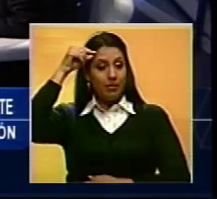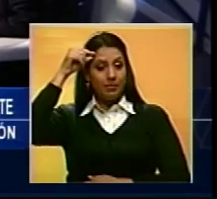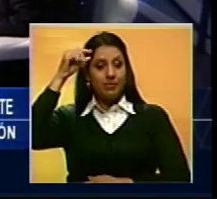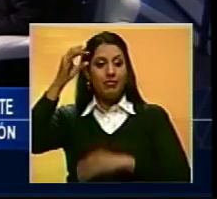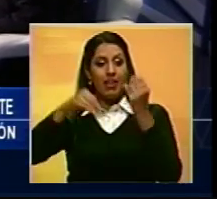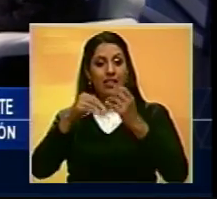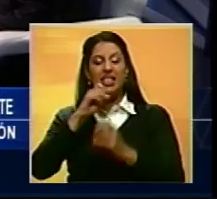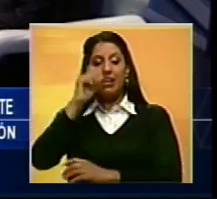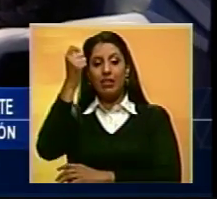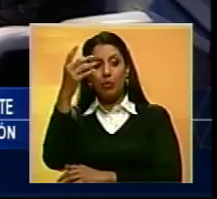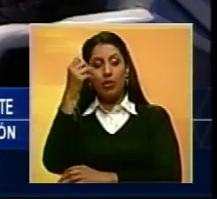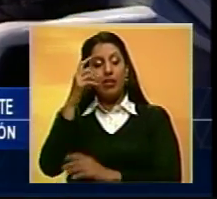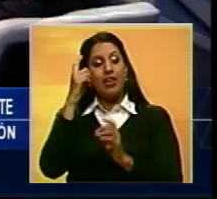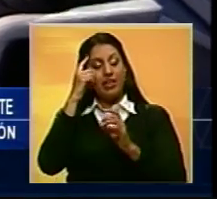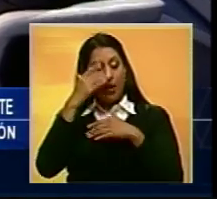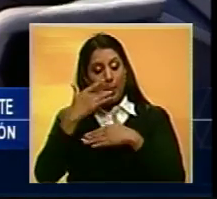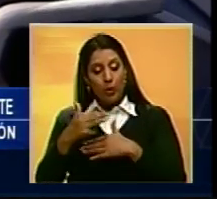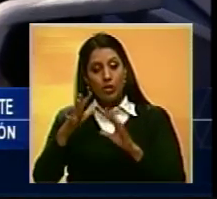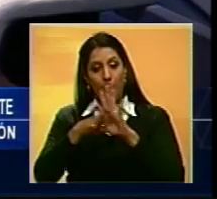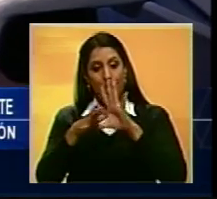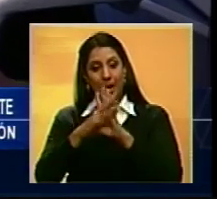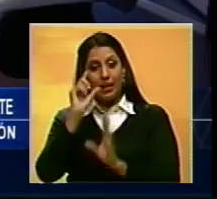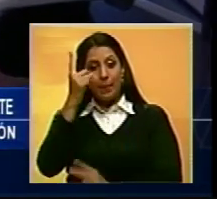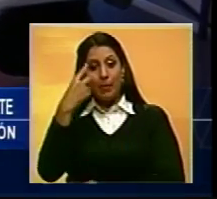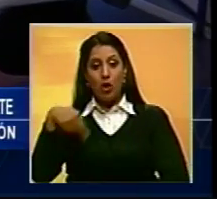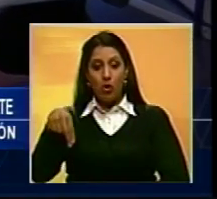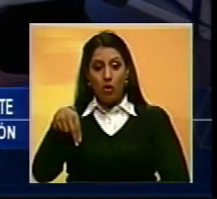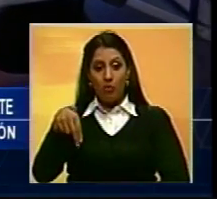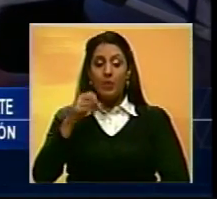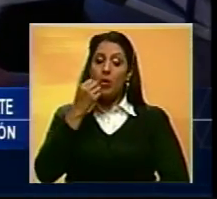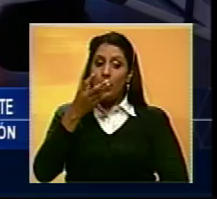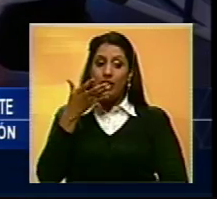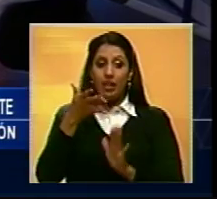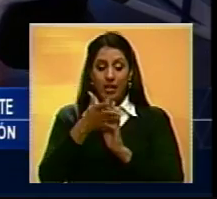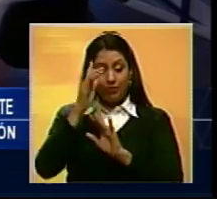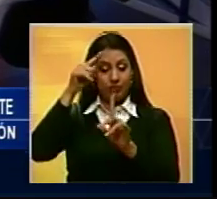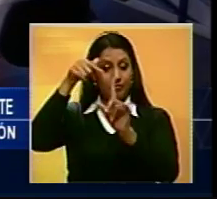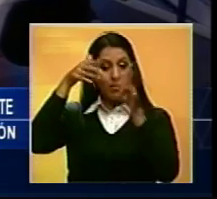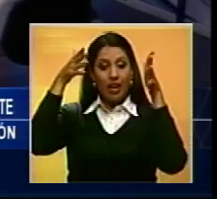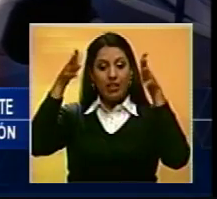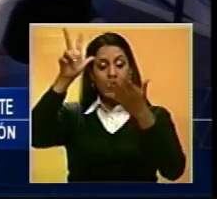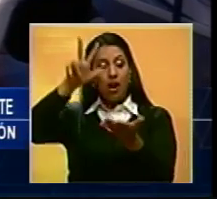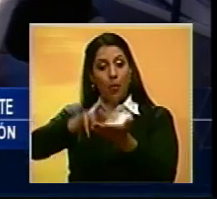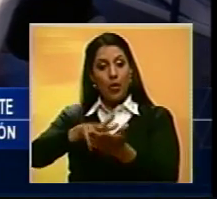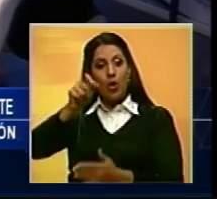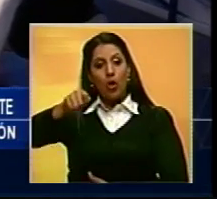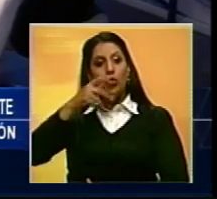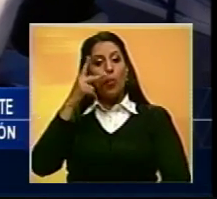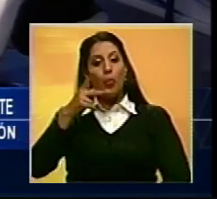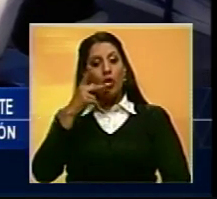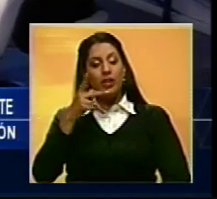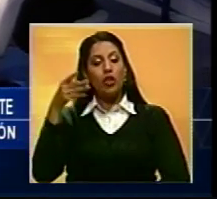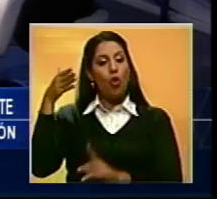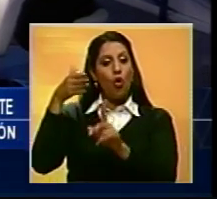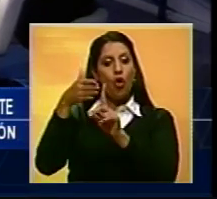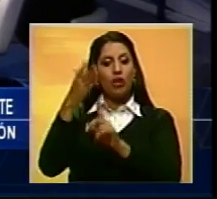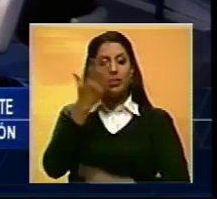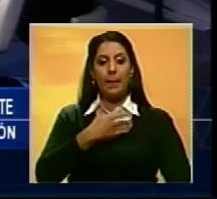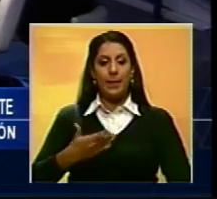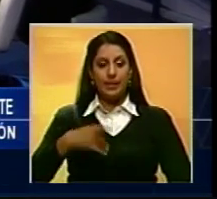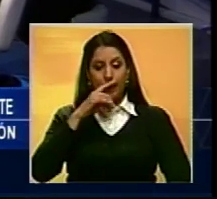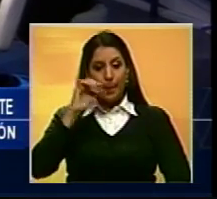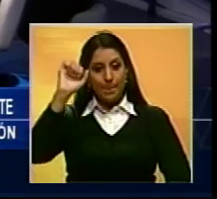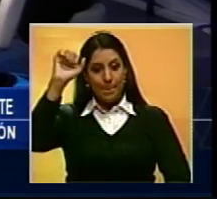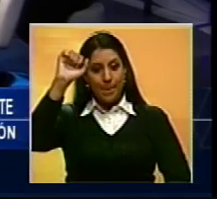que tomará el Parlamento para la sesión del próximo martes 1 de noviembre e indicó que están enfocadas en la aprobación de un juicio político en contra del presidente